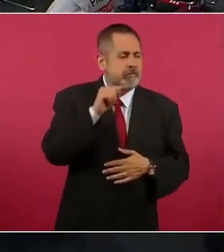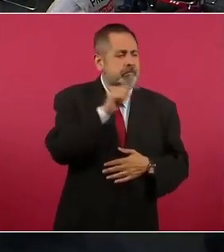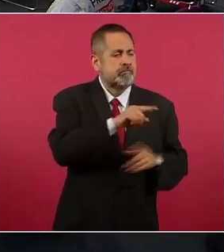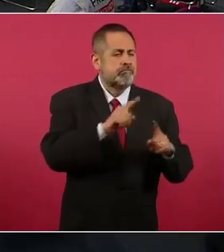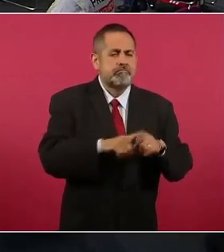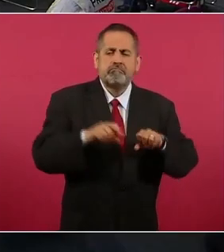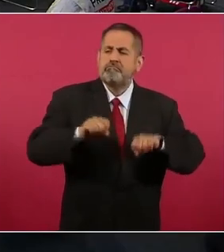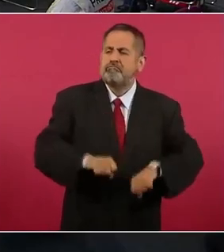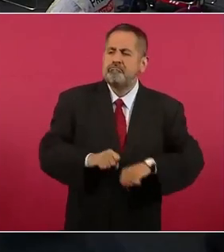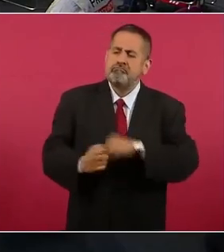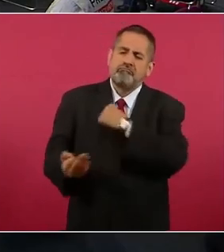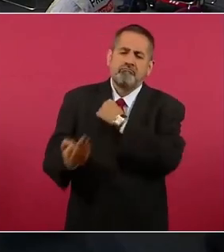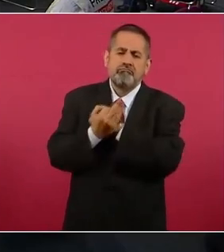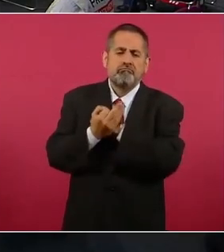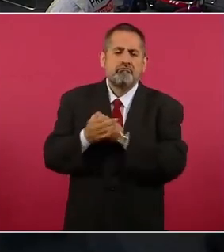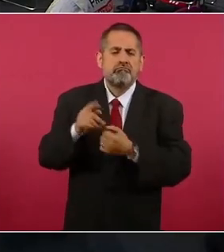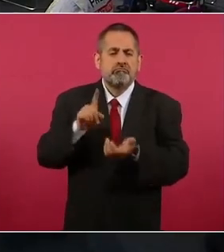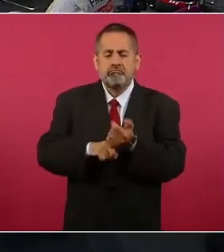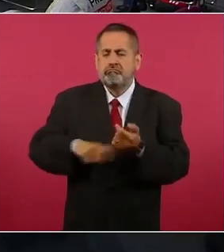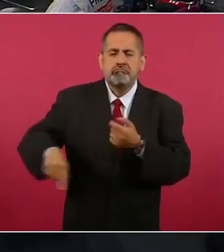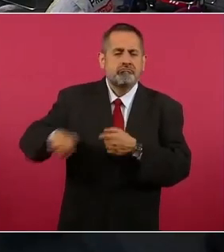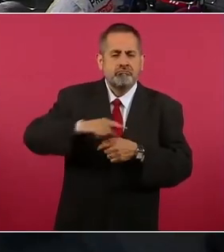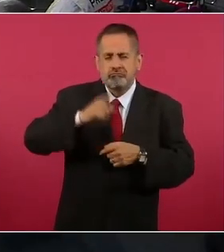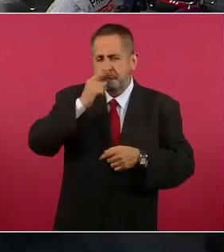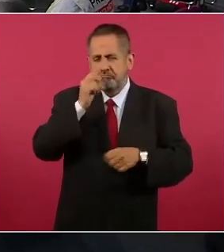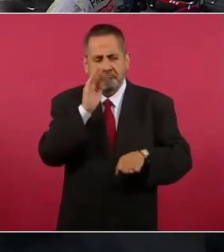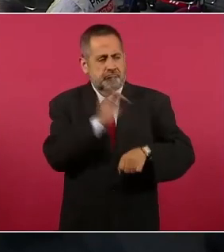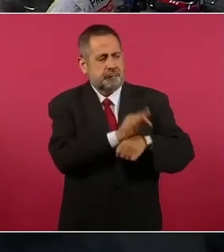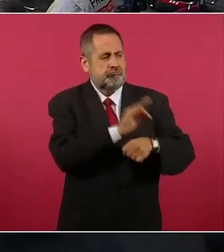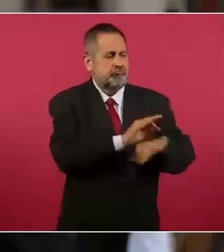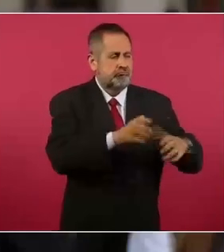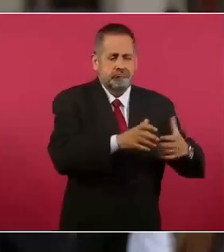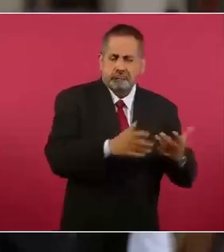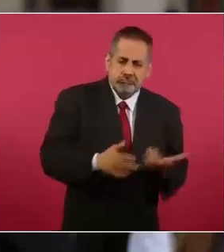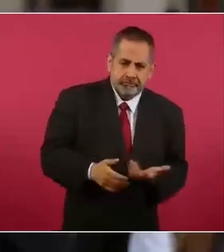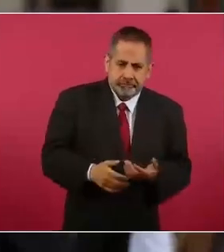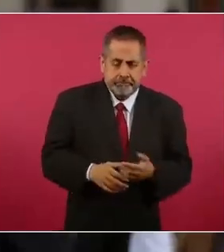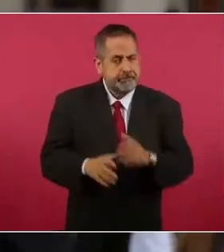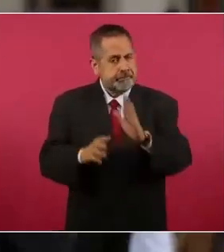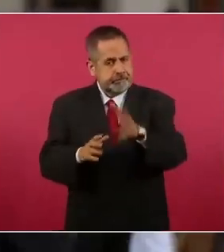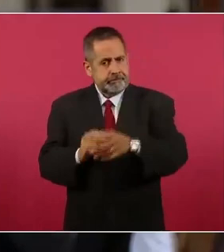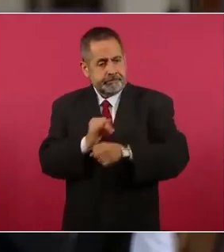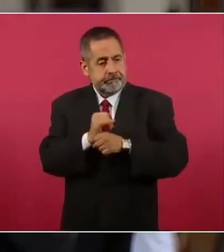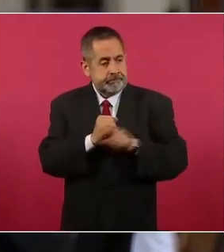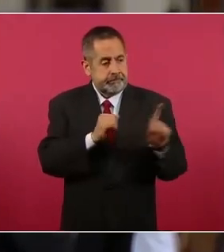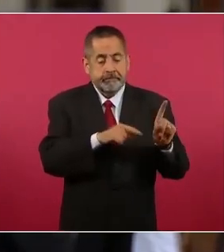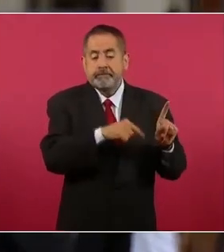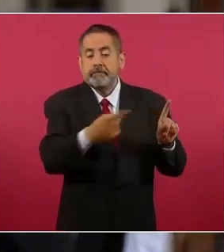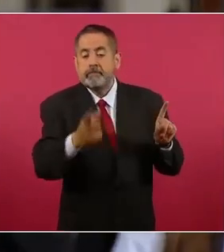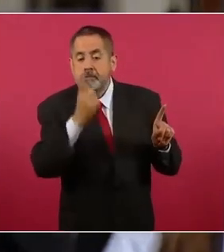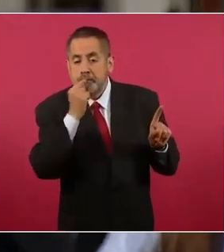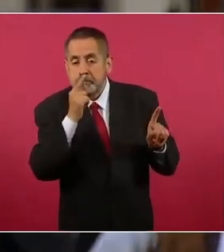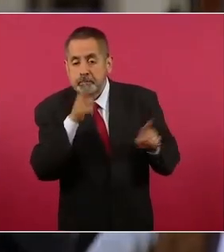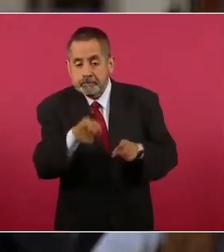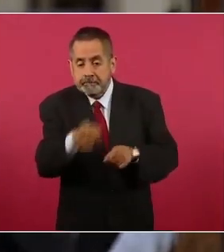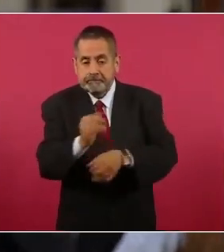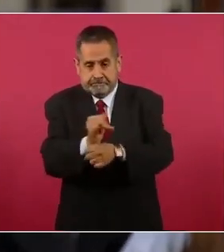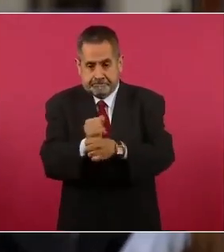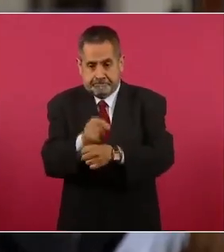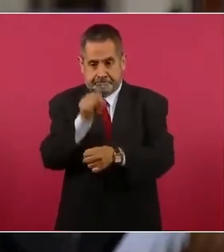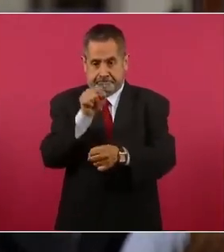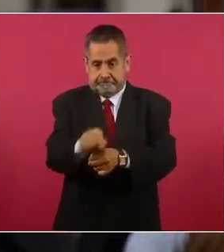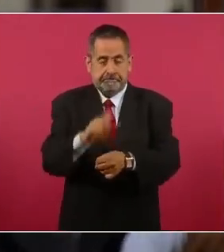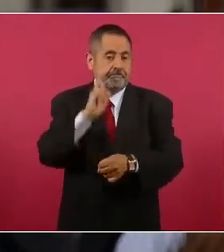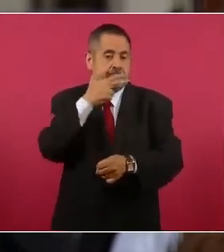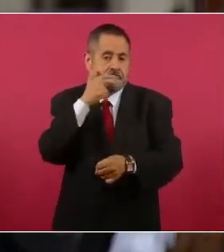tenía protección de autoridades locales. Las preguntas concretas, presidente. ¿Se está investigando a las autoridades locales allá en Chihuahua